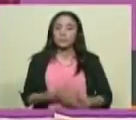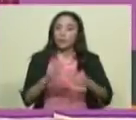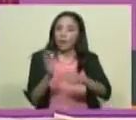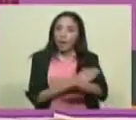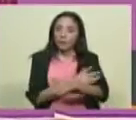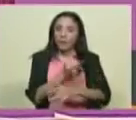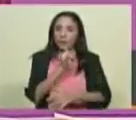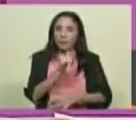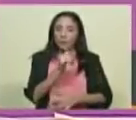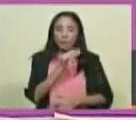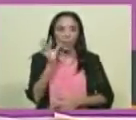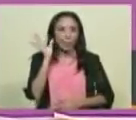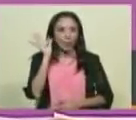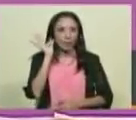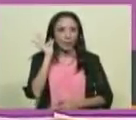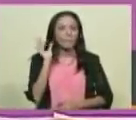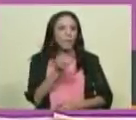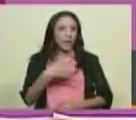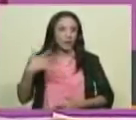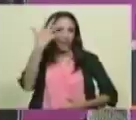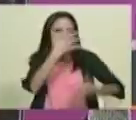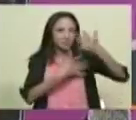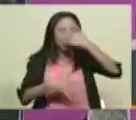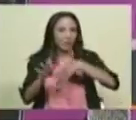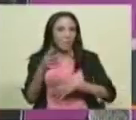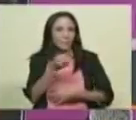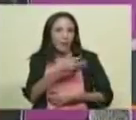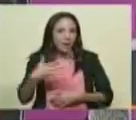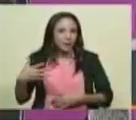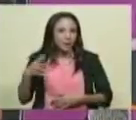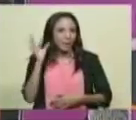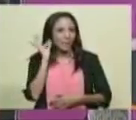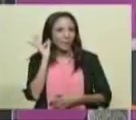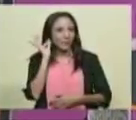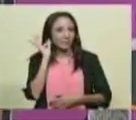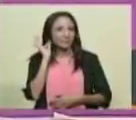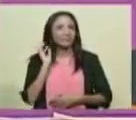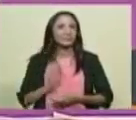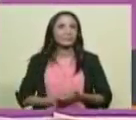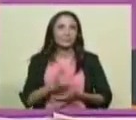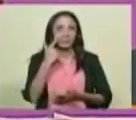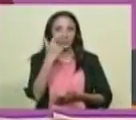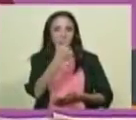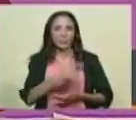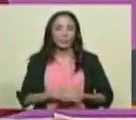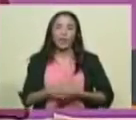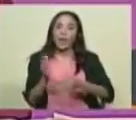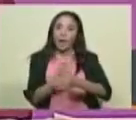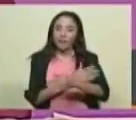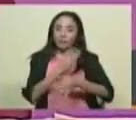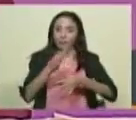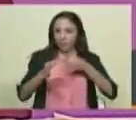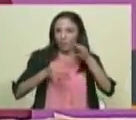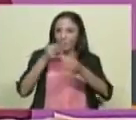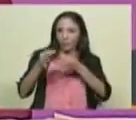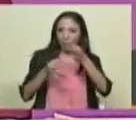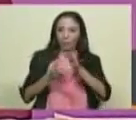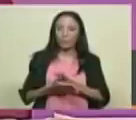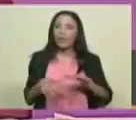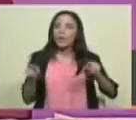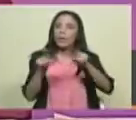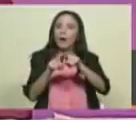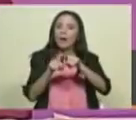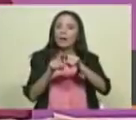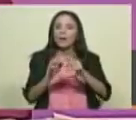nosotros hemos heredado de Simón Rodríguez el maestro, el Sócrates